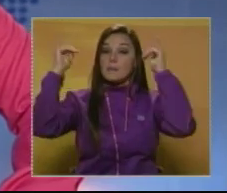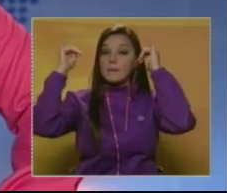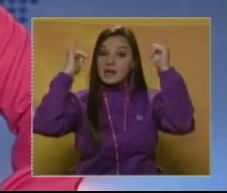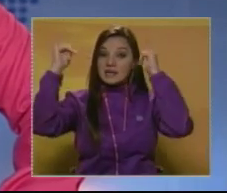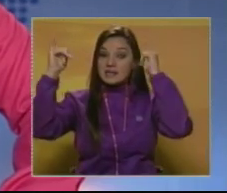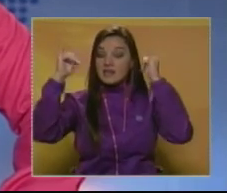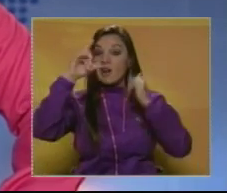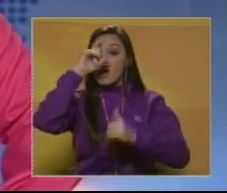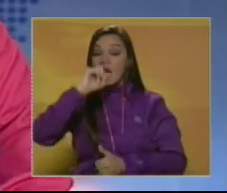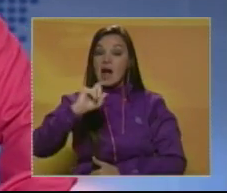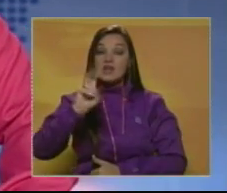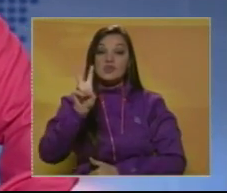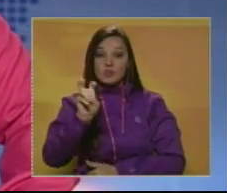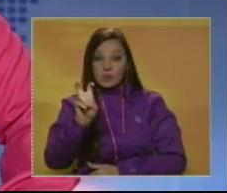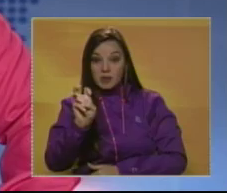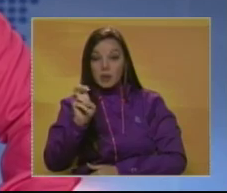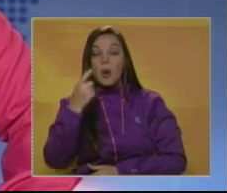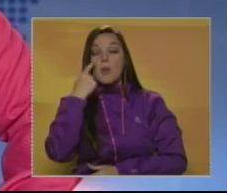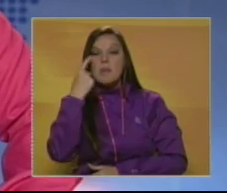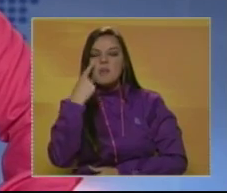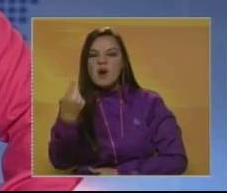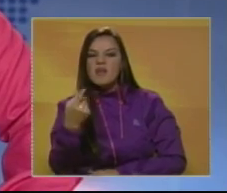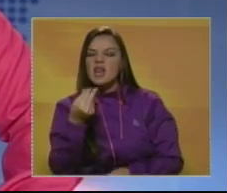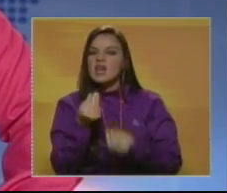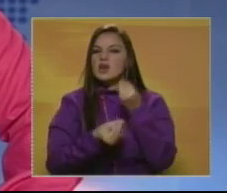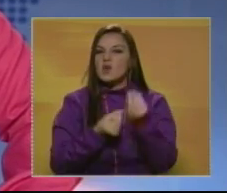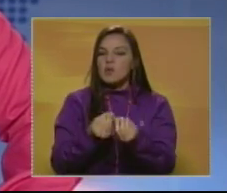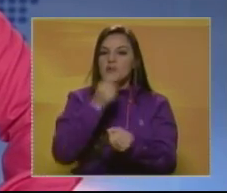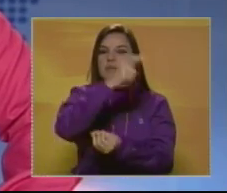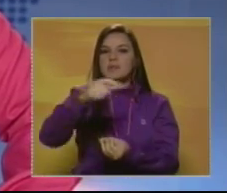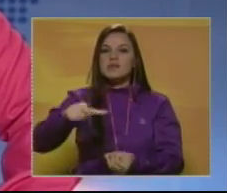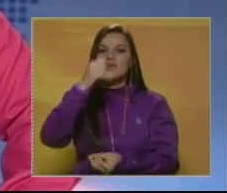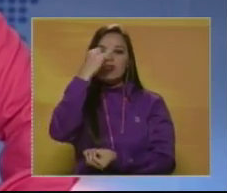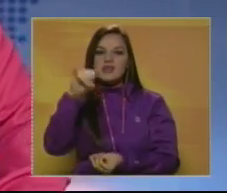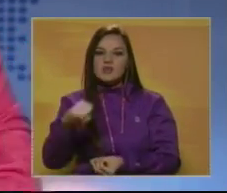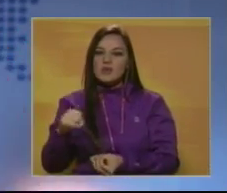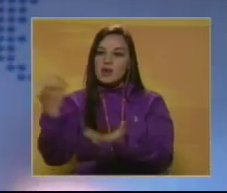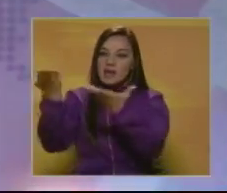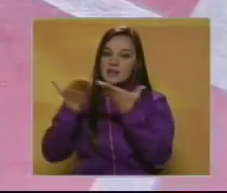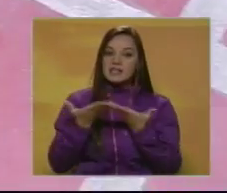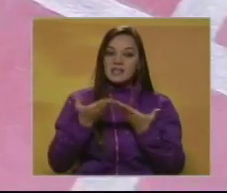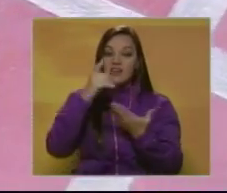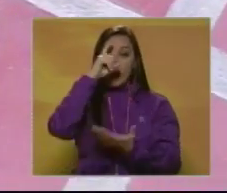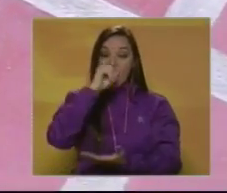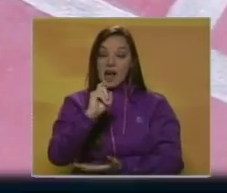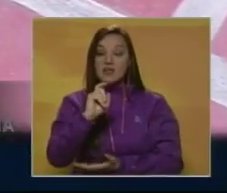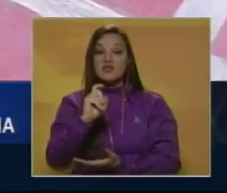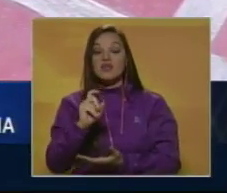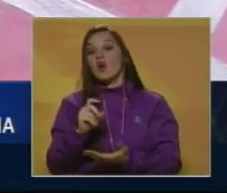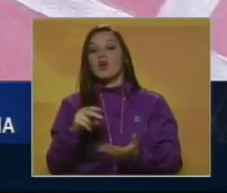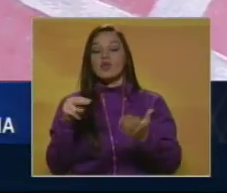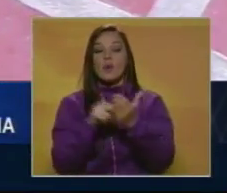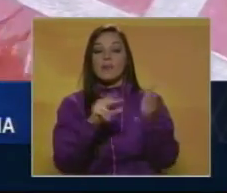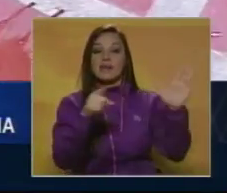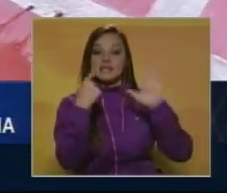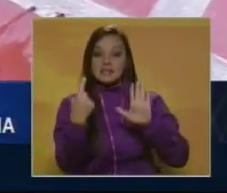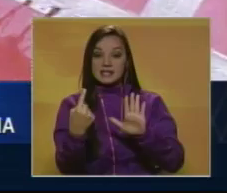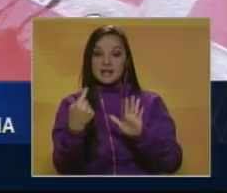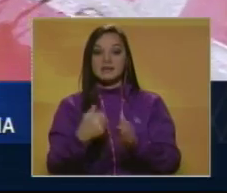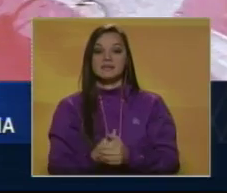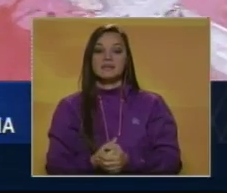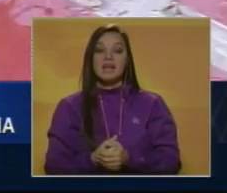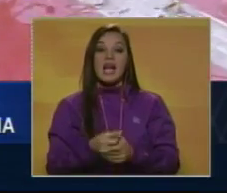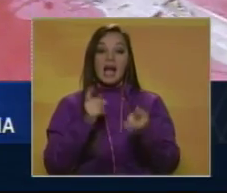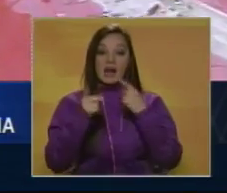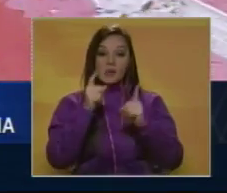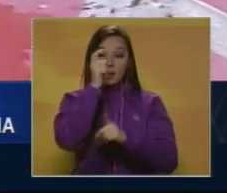nos trae un trabajo especial para contarnos cómo los zulianos despiden el año 2015. Numerosas familias zulianas acostumbran a romper